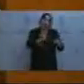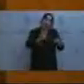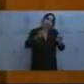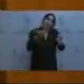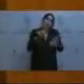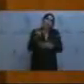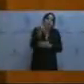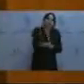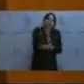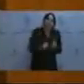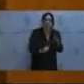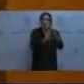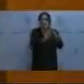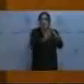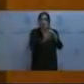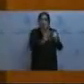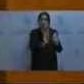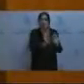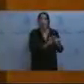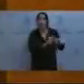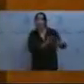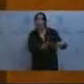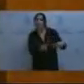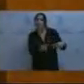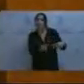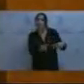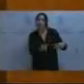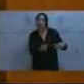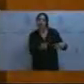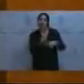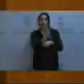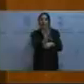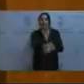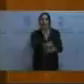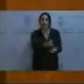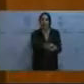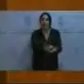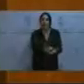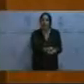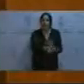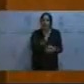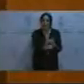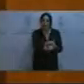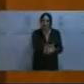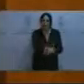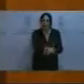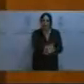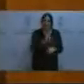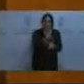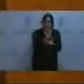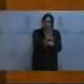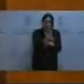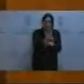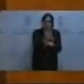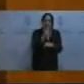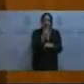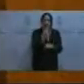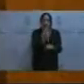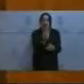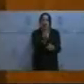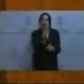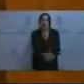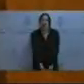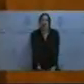apoyar a estos ganaderos, resulta que la respuesta es una notificación de reintegro. Una notificación que significa que hay que devolver el